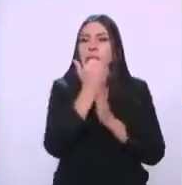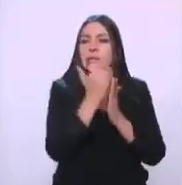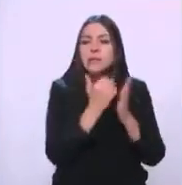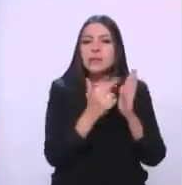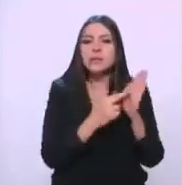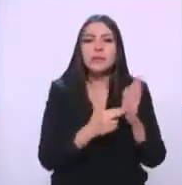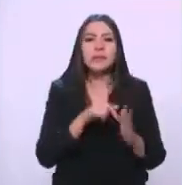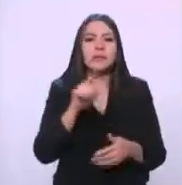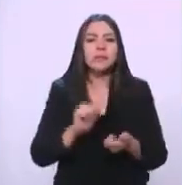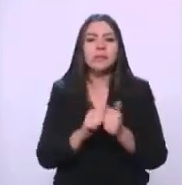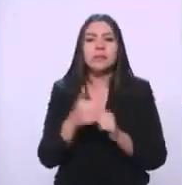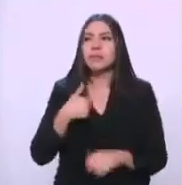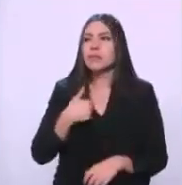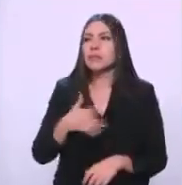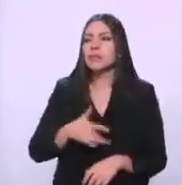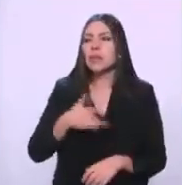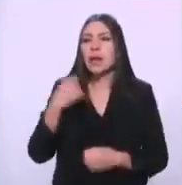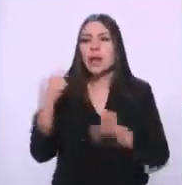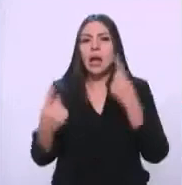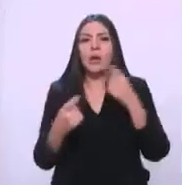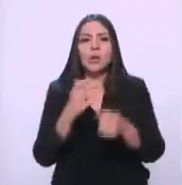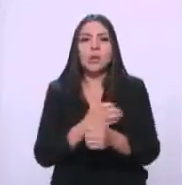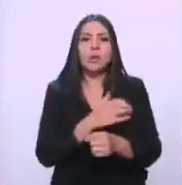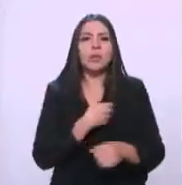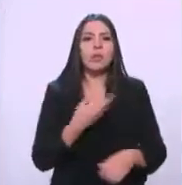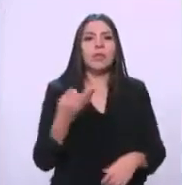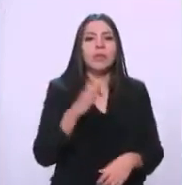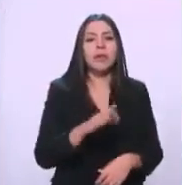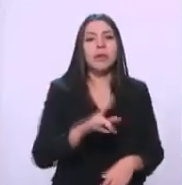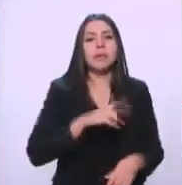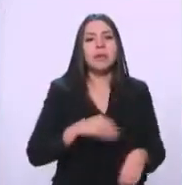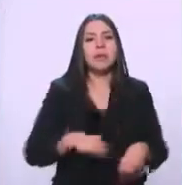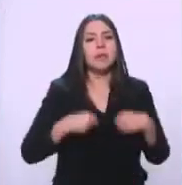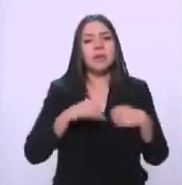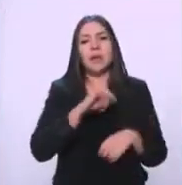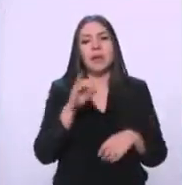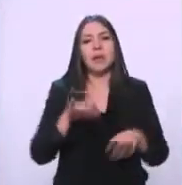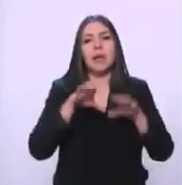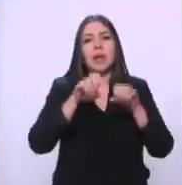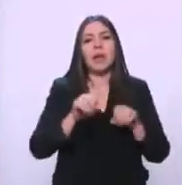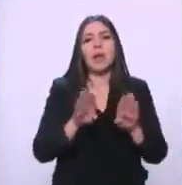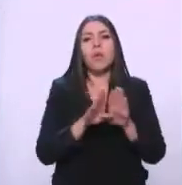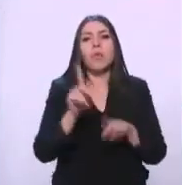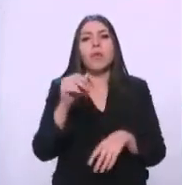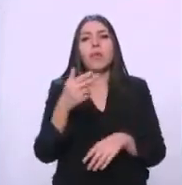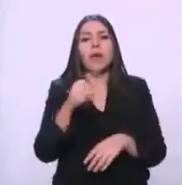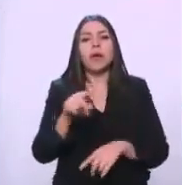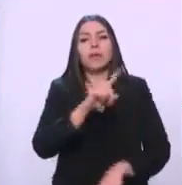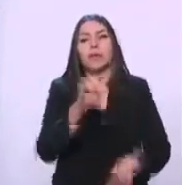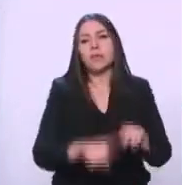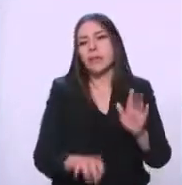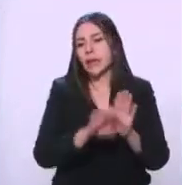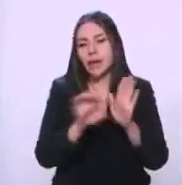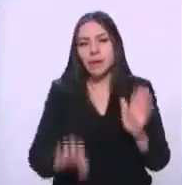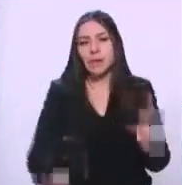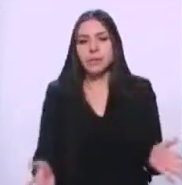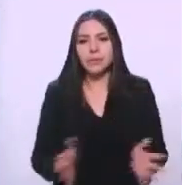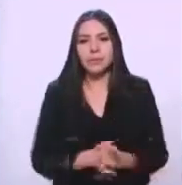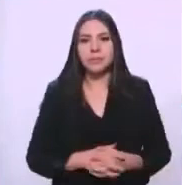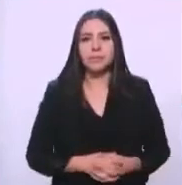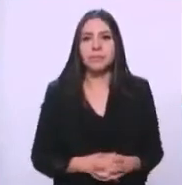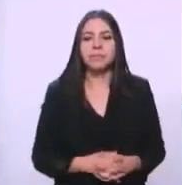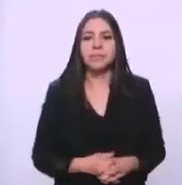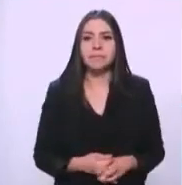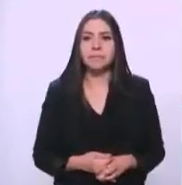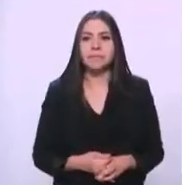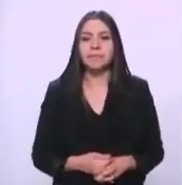dice, pues yo siento que defraudé a algunas compañeras y pues no me va a alcanzar la vida como para poder resarcirles, ¿no? Por ejemplo. Muy